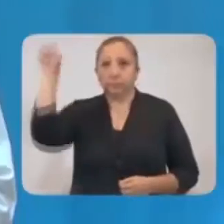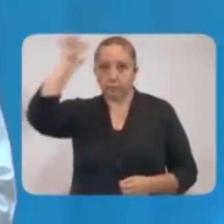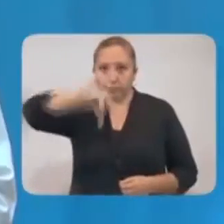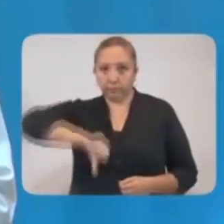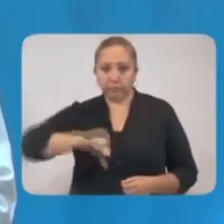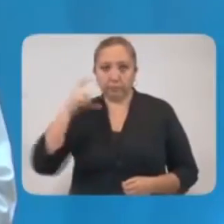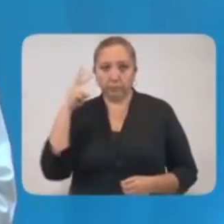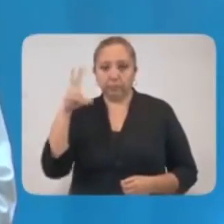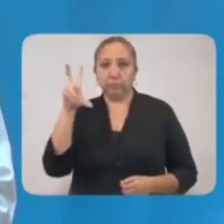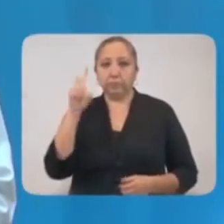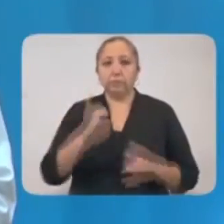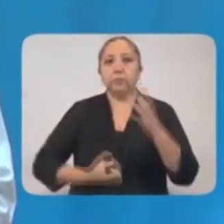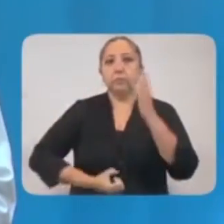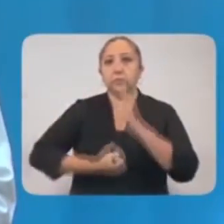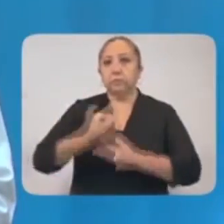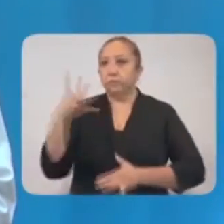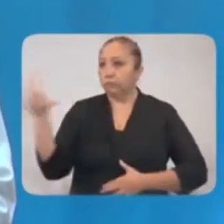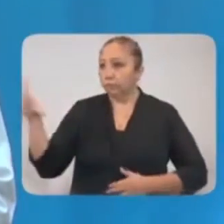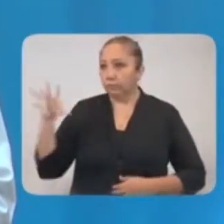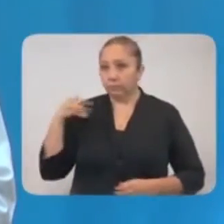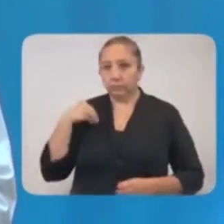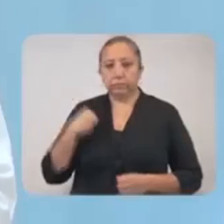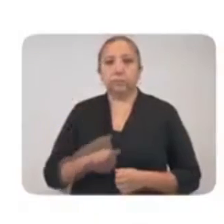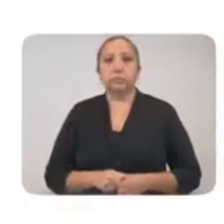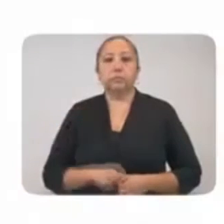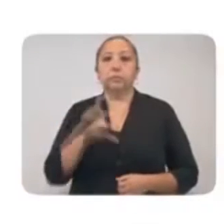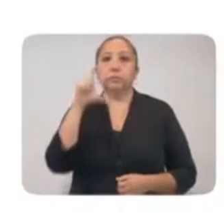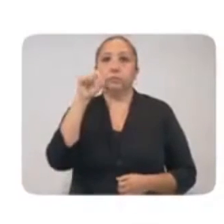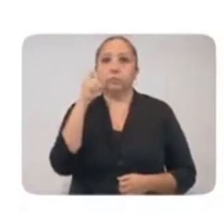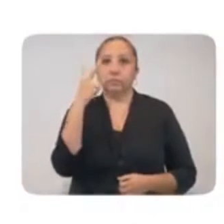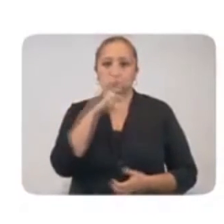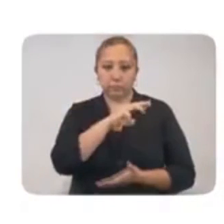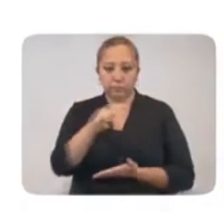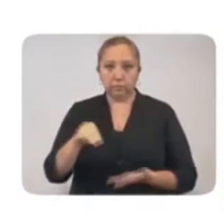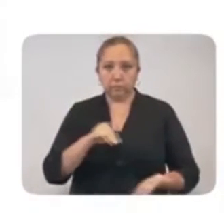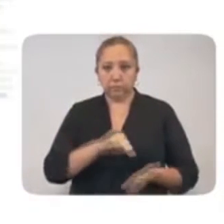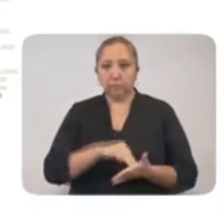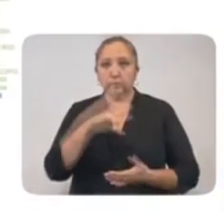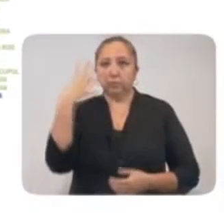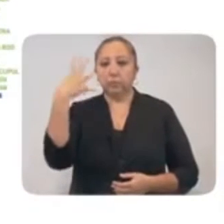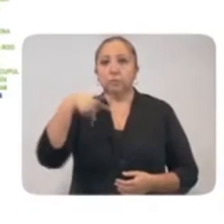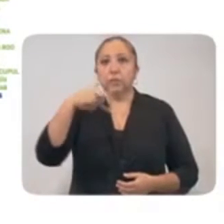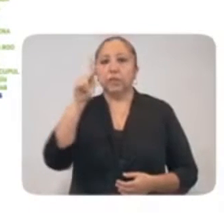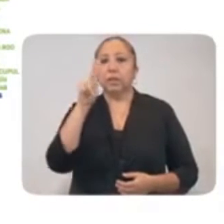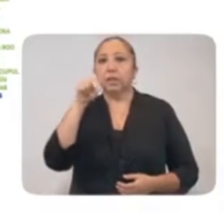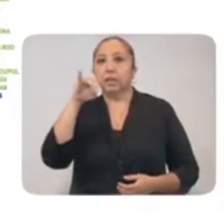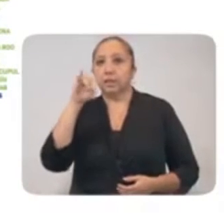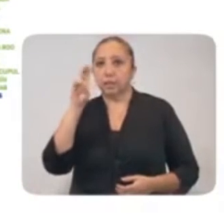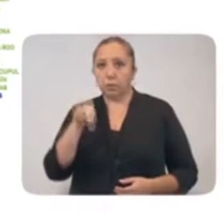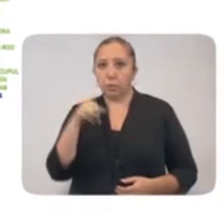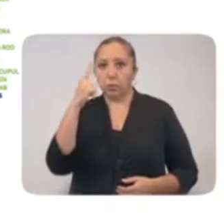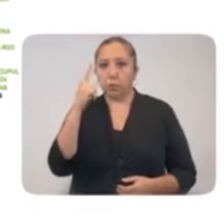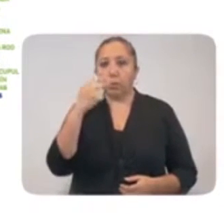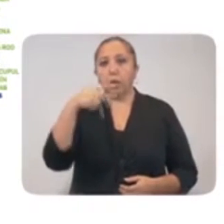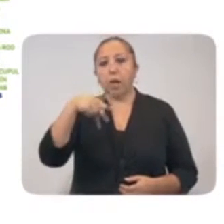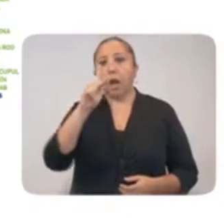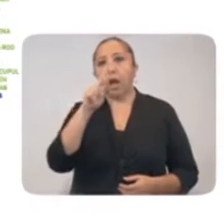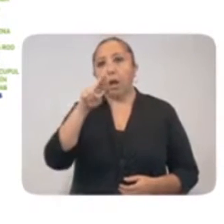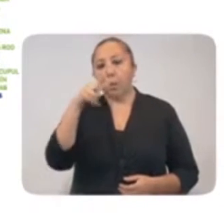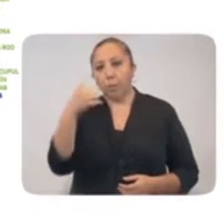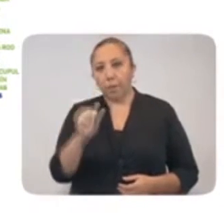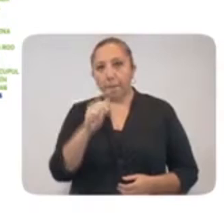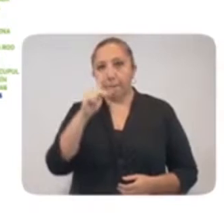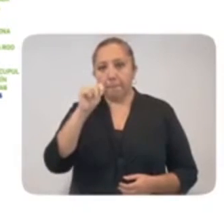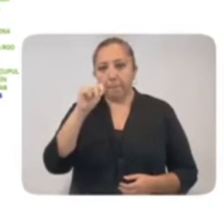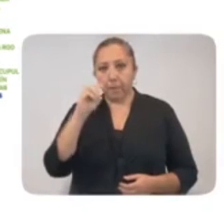en las últimas 24 horas se ha reconfigurado el panorama epidemiológico del cob y 19 en el estado pues se registran